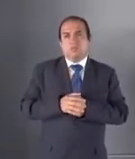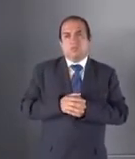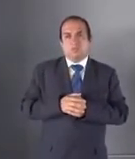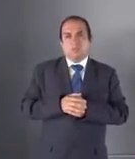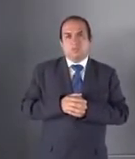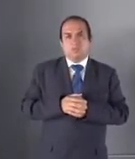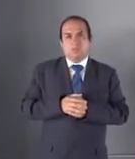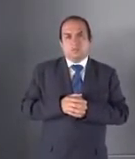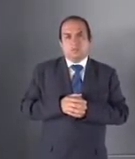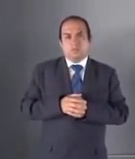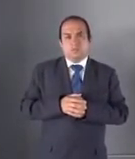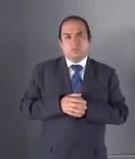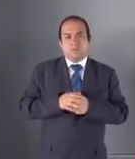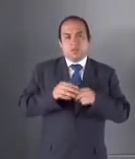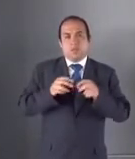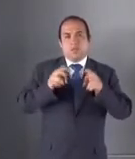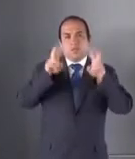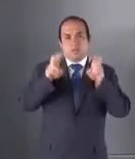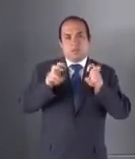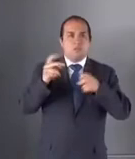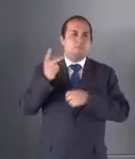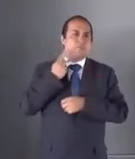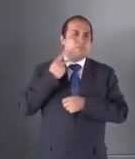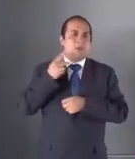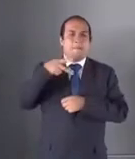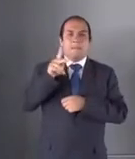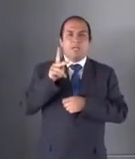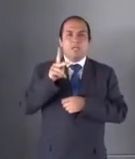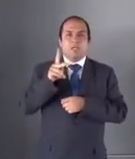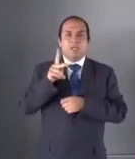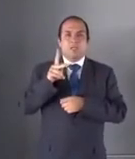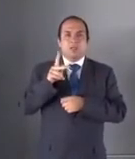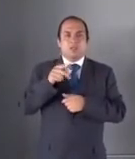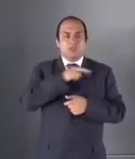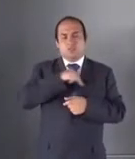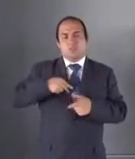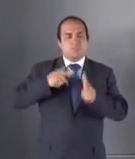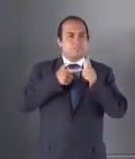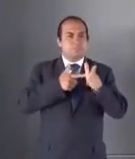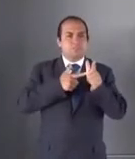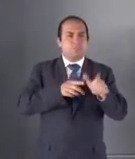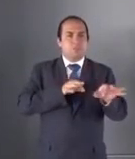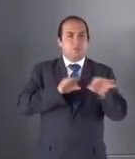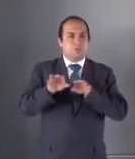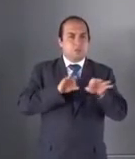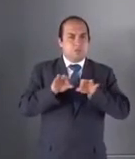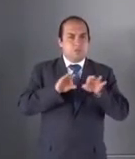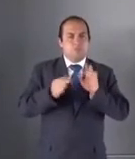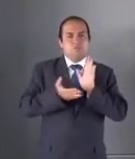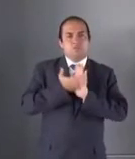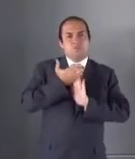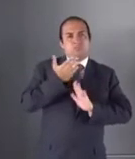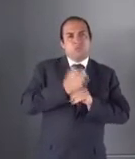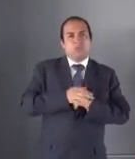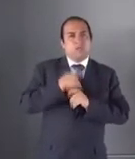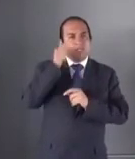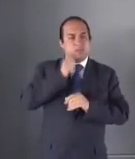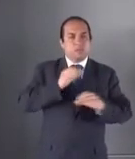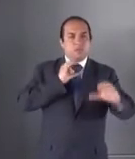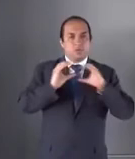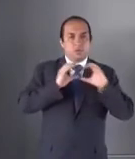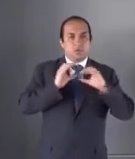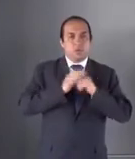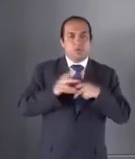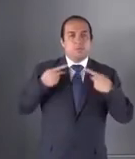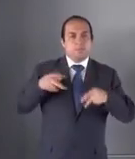tienen otro trasfondo político, pero en este caso vamos a continuar con las obras y haciéndolo pues siempre con comunicación con la ciudadanía,